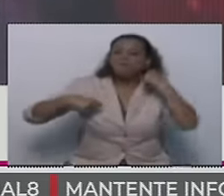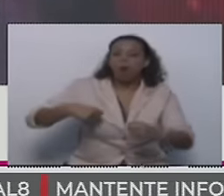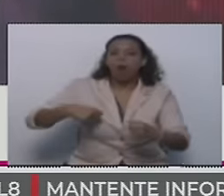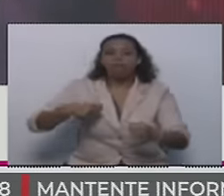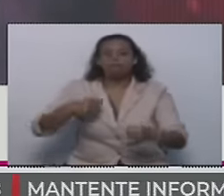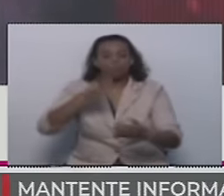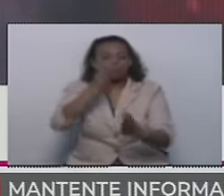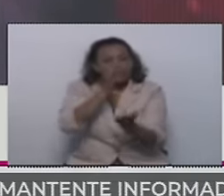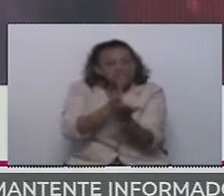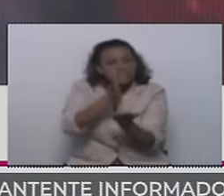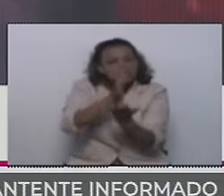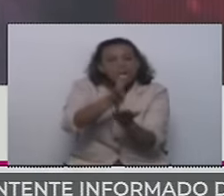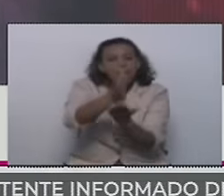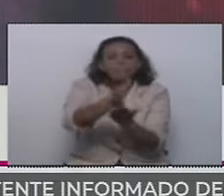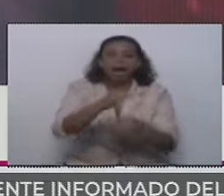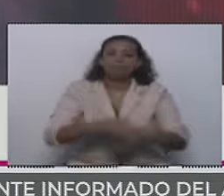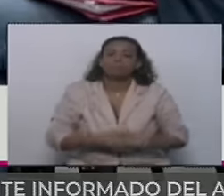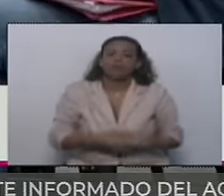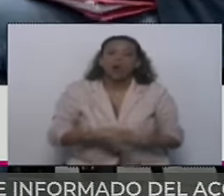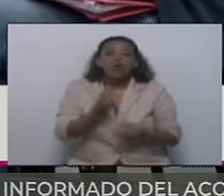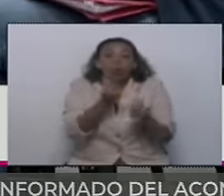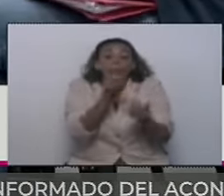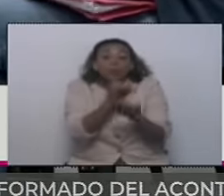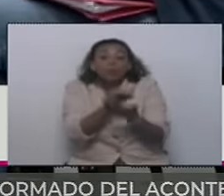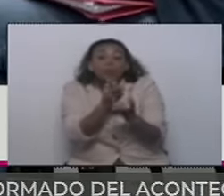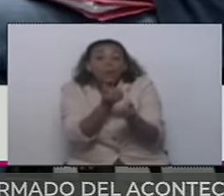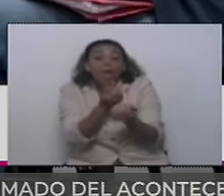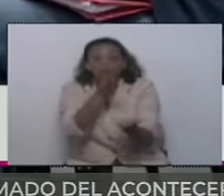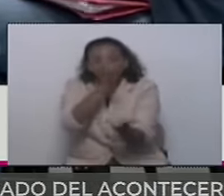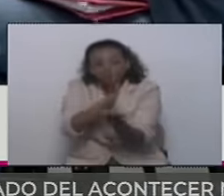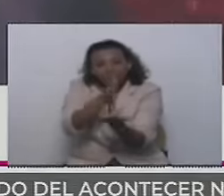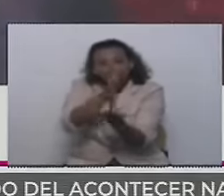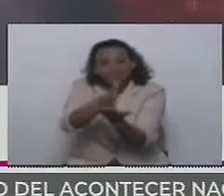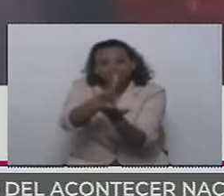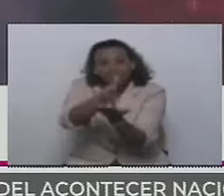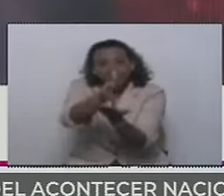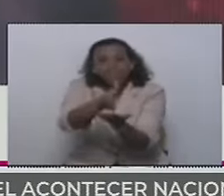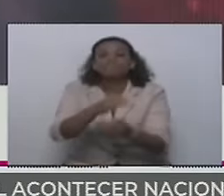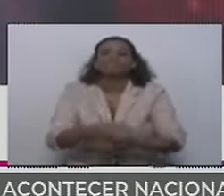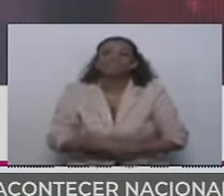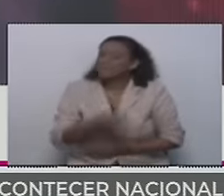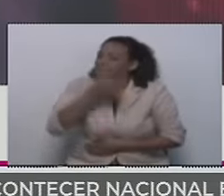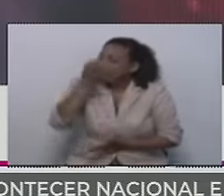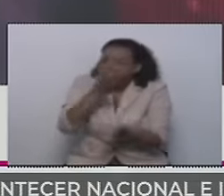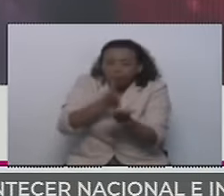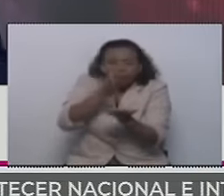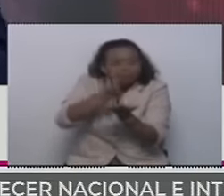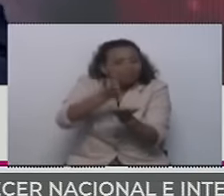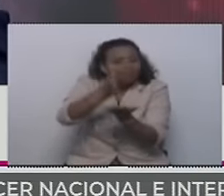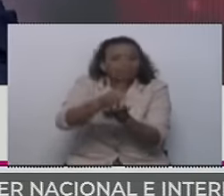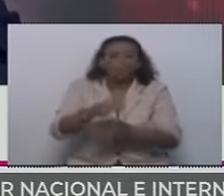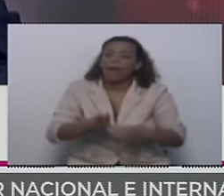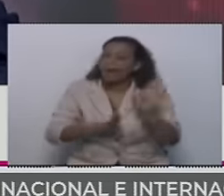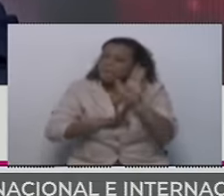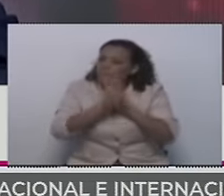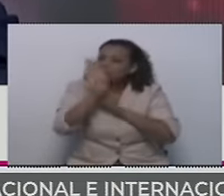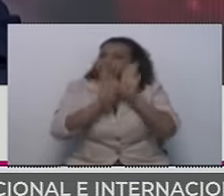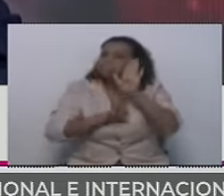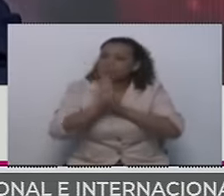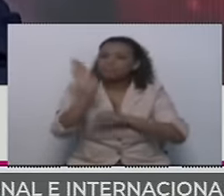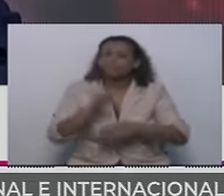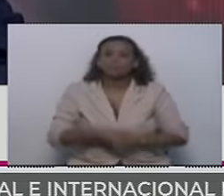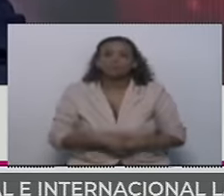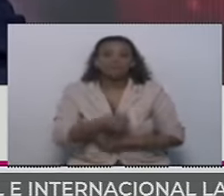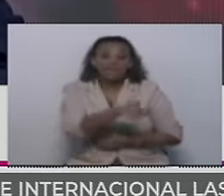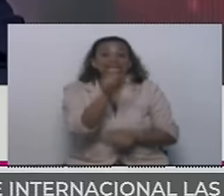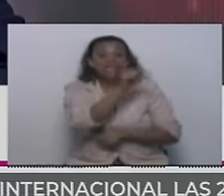pum, pa! ¿Cómo seguirá la economía? Pim, pum, pa, avanzando. Así que